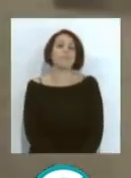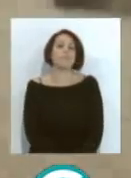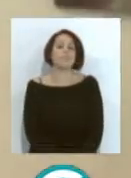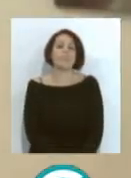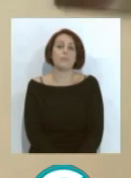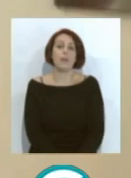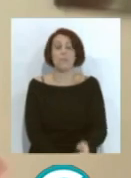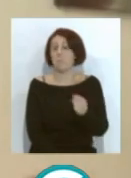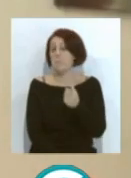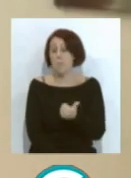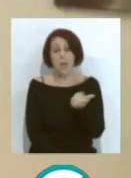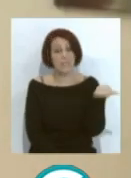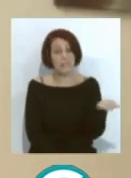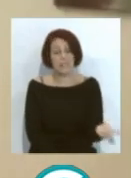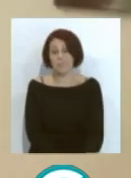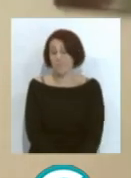y poco más.